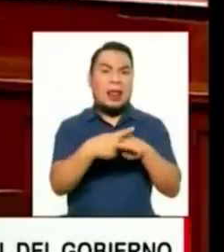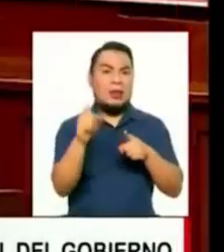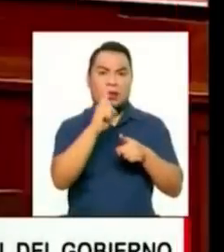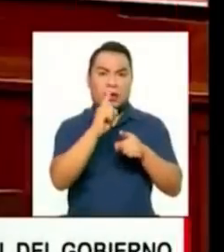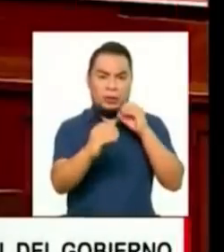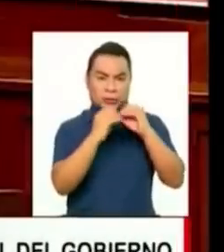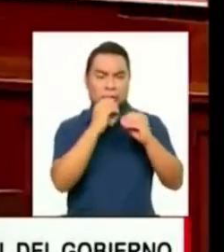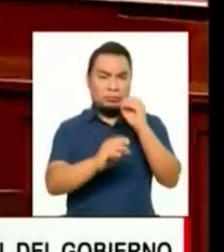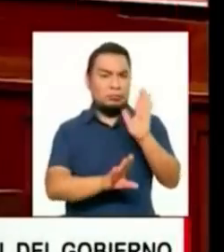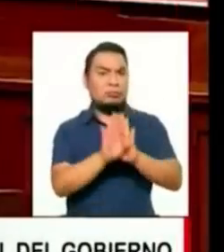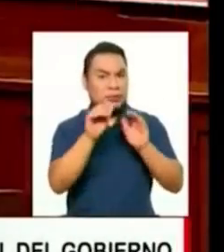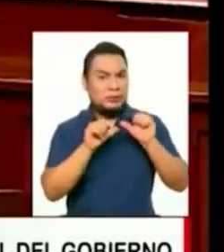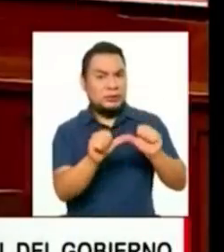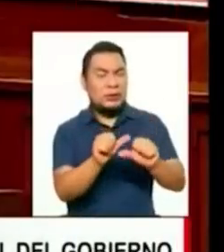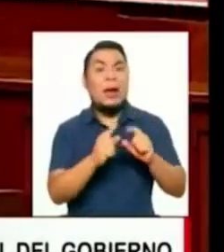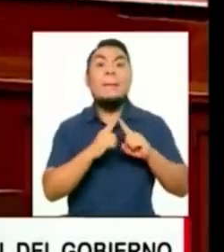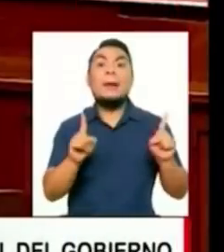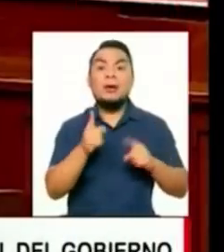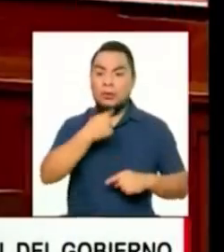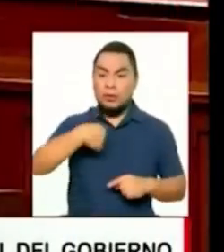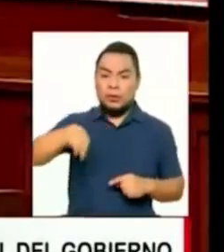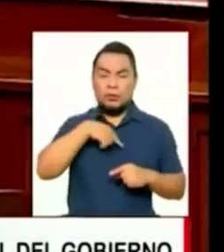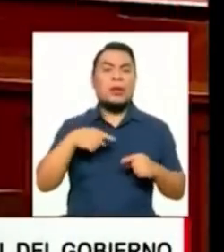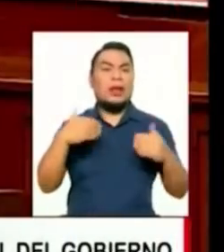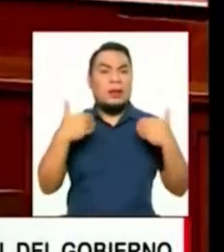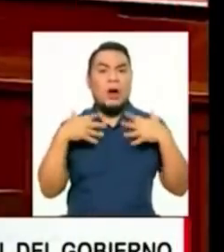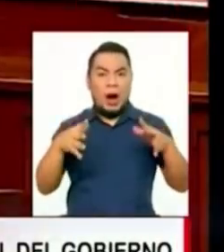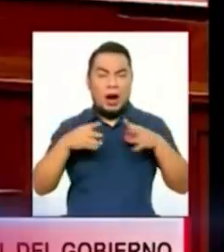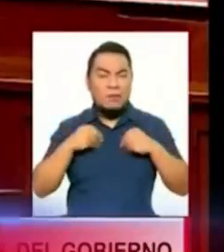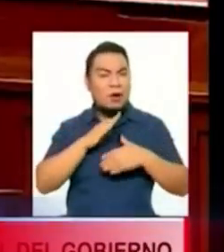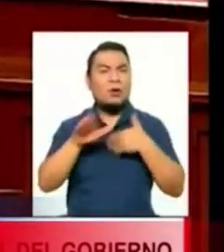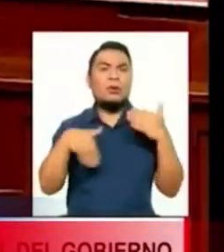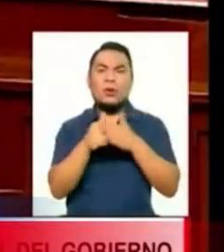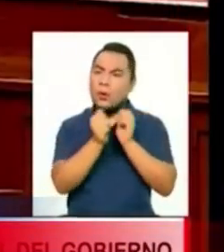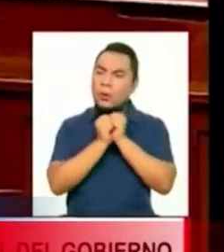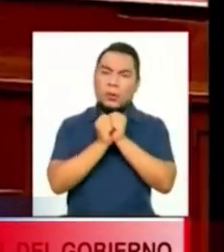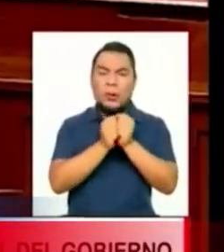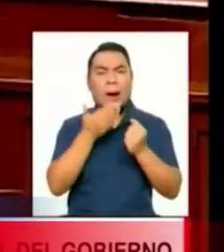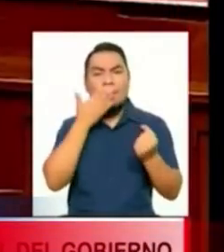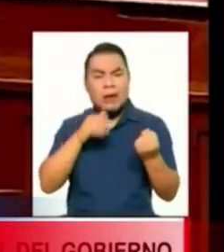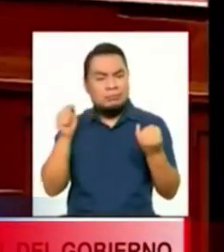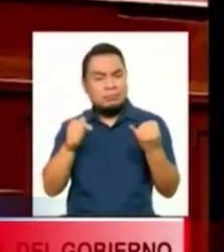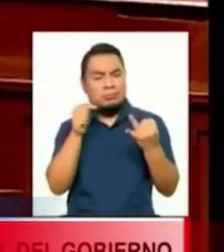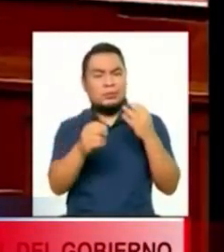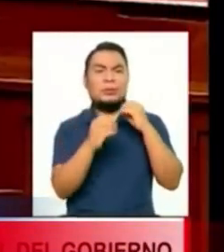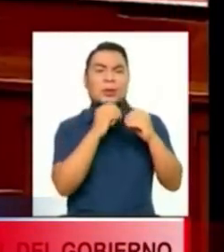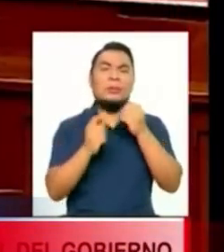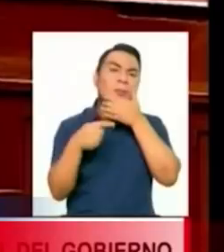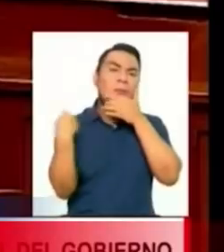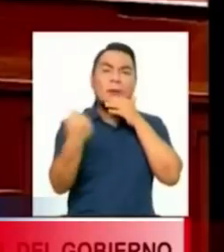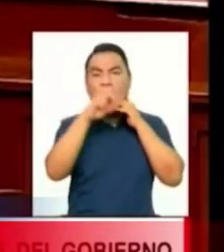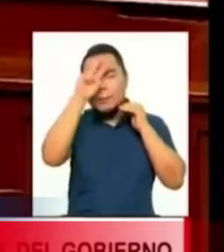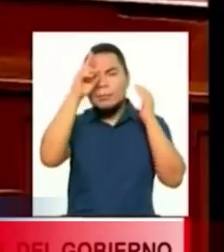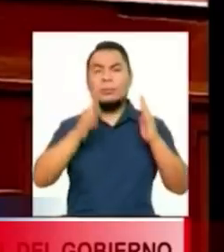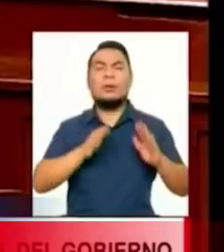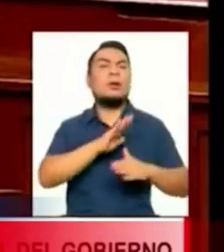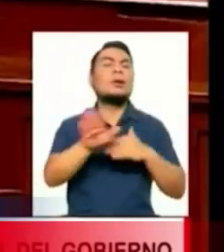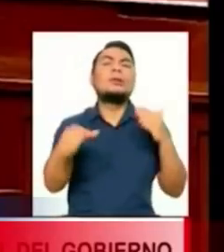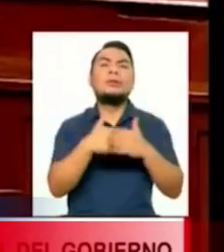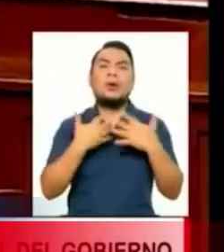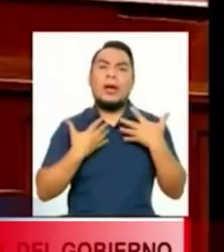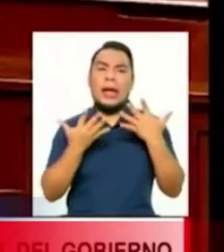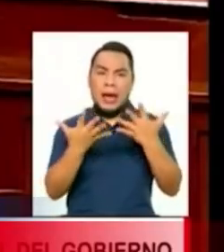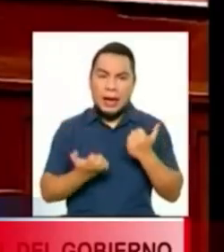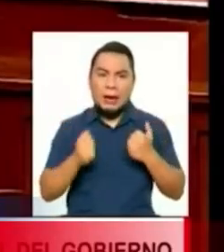No se pare. Nosotros tenemos que afrontar juntos todos esos males. Todos somos peruanos,